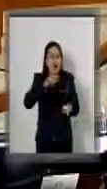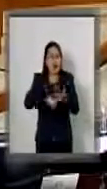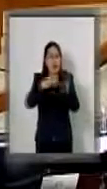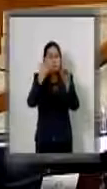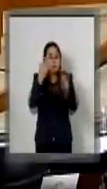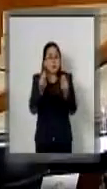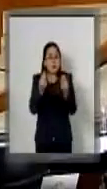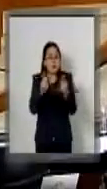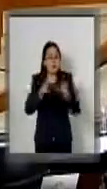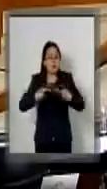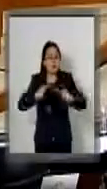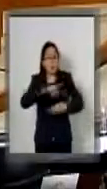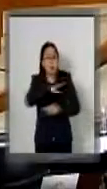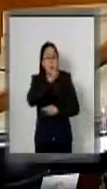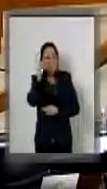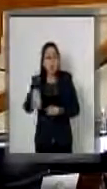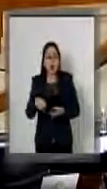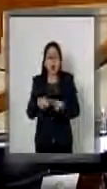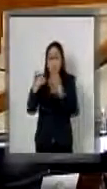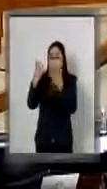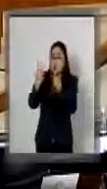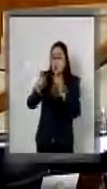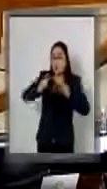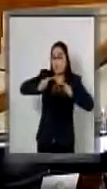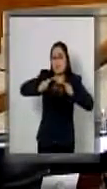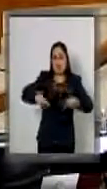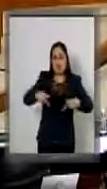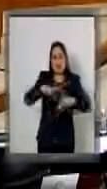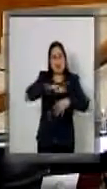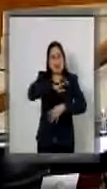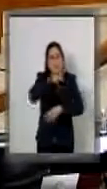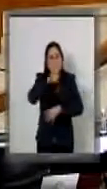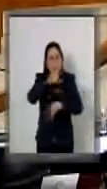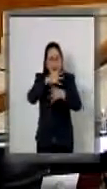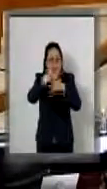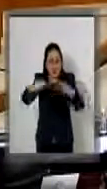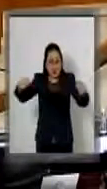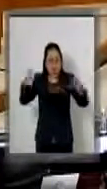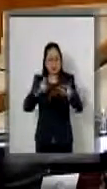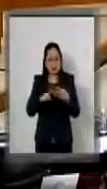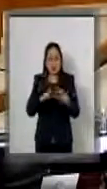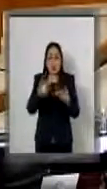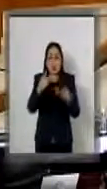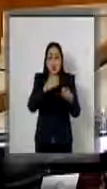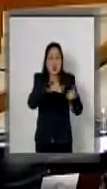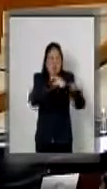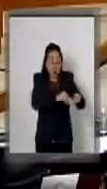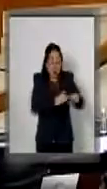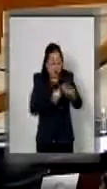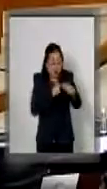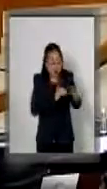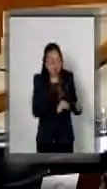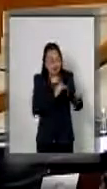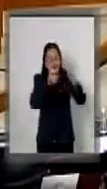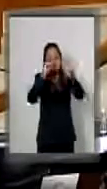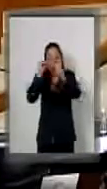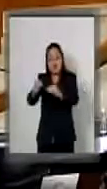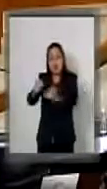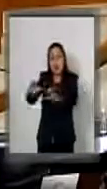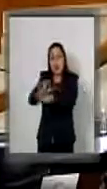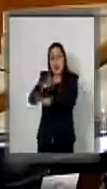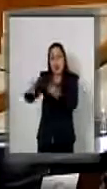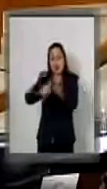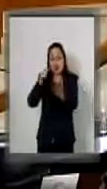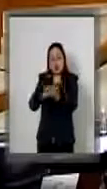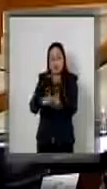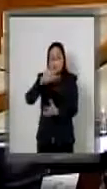muertos, miles de personas desaparecidas, miles de personas desplazadas de manera forzosa, miles de